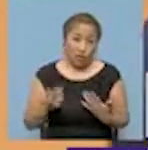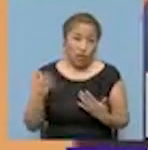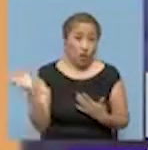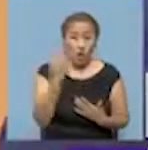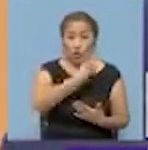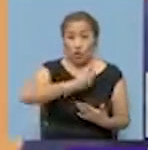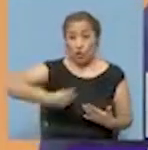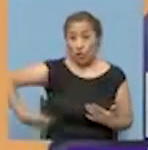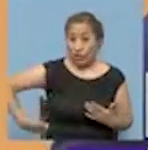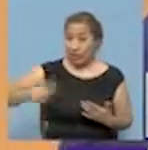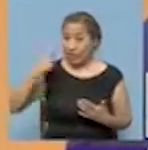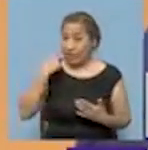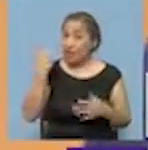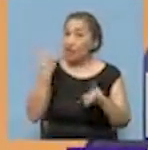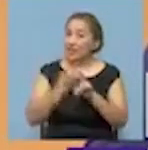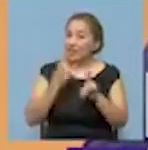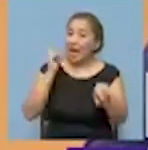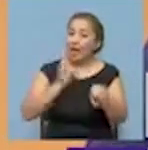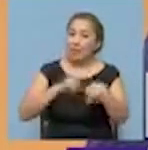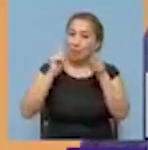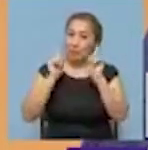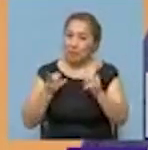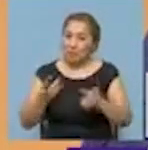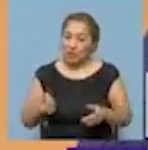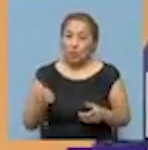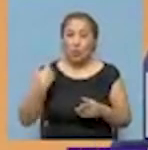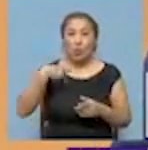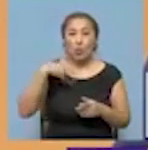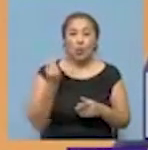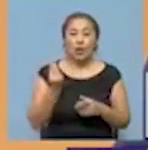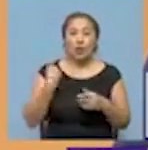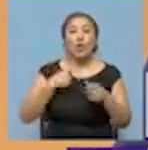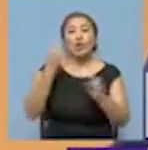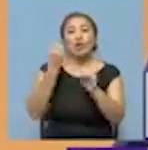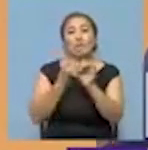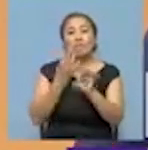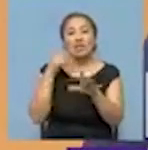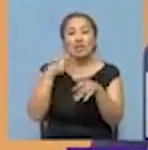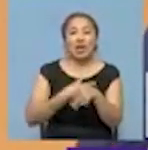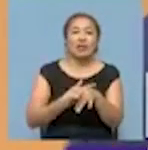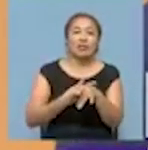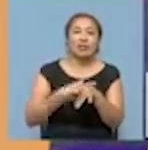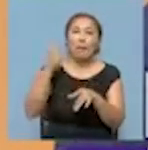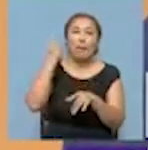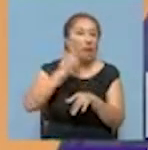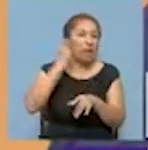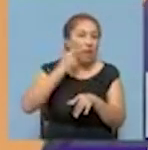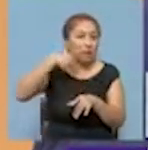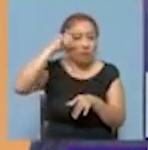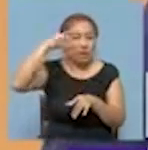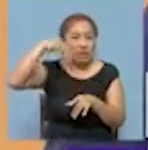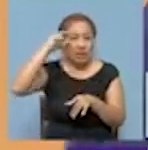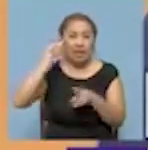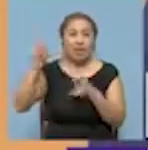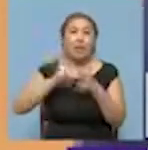los gobiernos de izquierdas que hemos tenido simultáneamente cuando se hizo una política neoliberal en la época de menem fue lo mismo acá en brasil